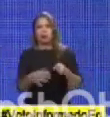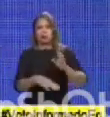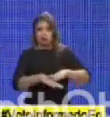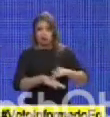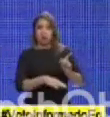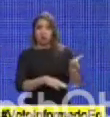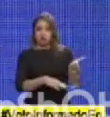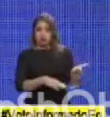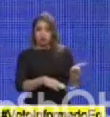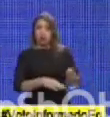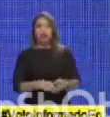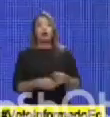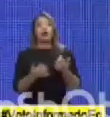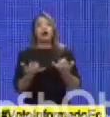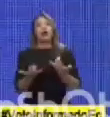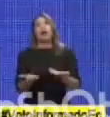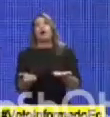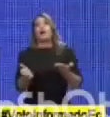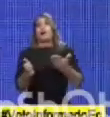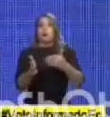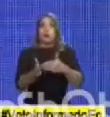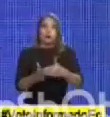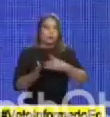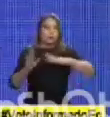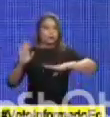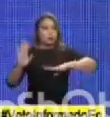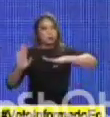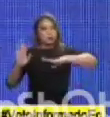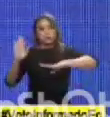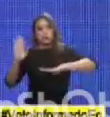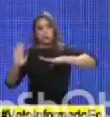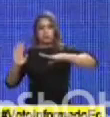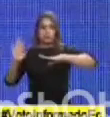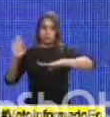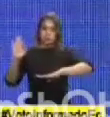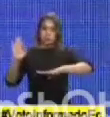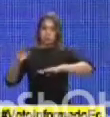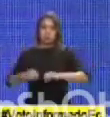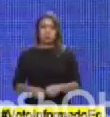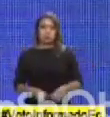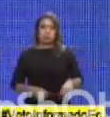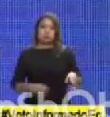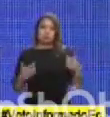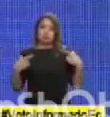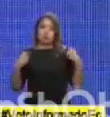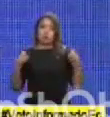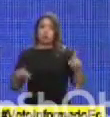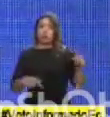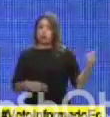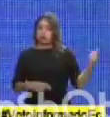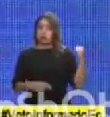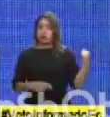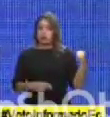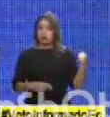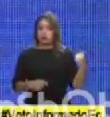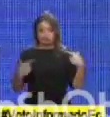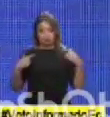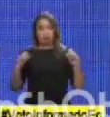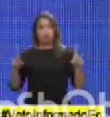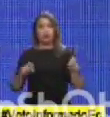vuelven a ofrecer sus promesas ellos tuvieron la oportunidad fracasaron